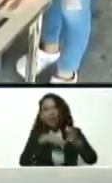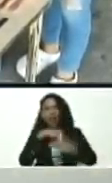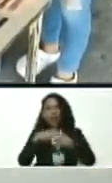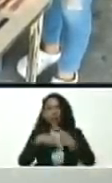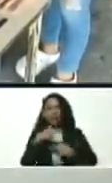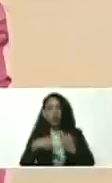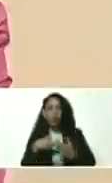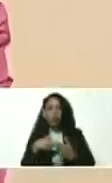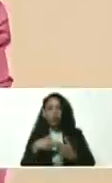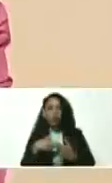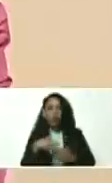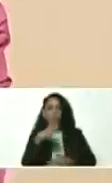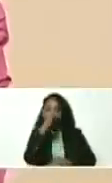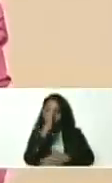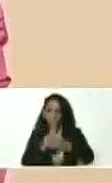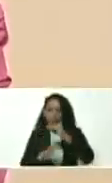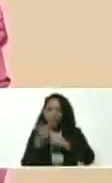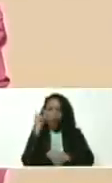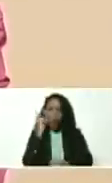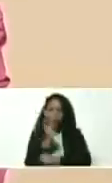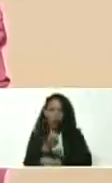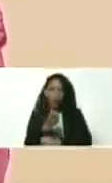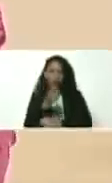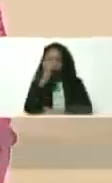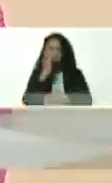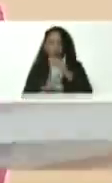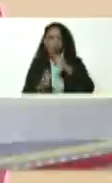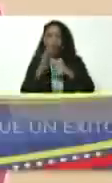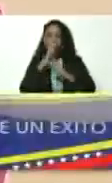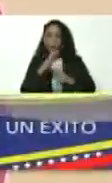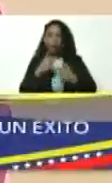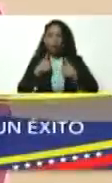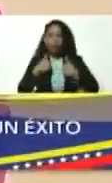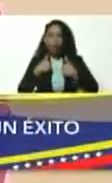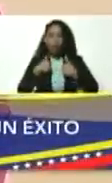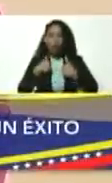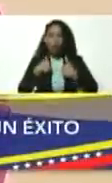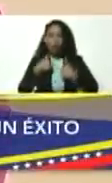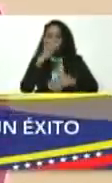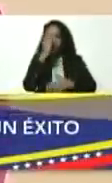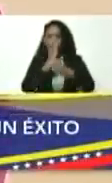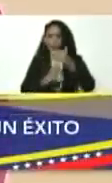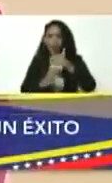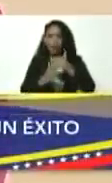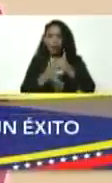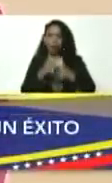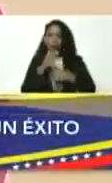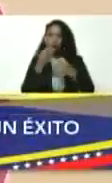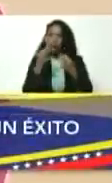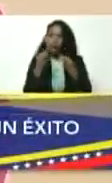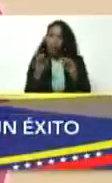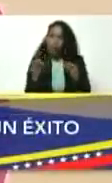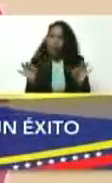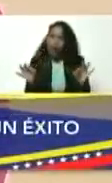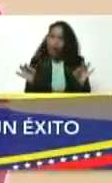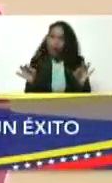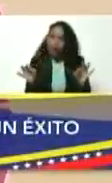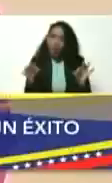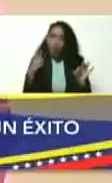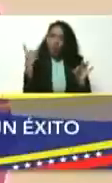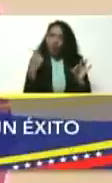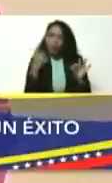humildad la humildad la humildad la sencillez saber que nosotros somos simples